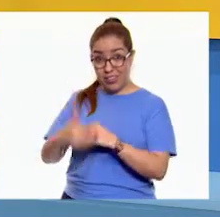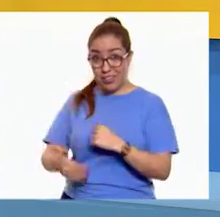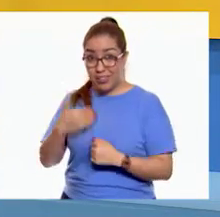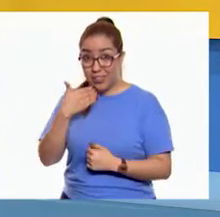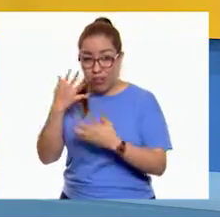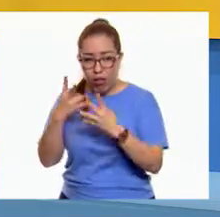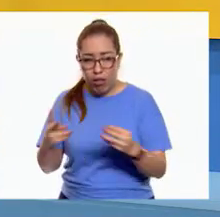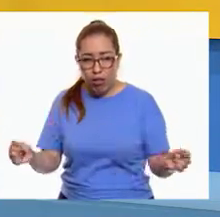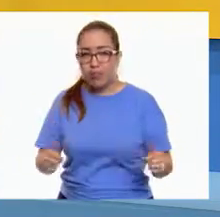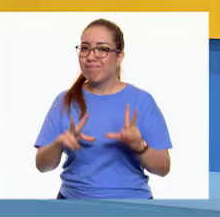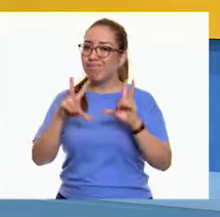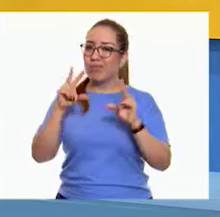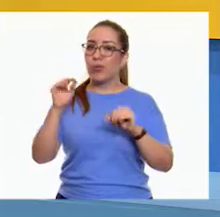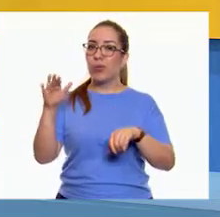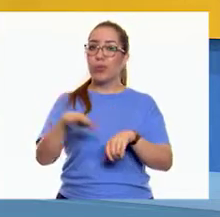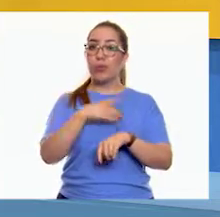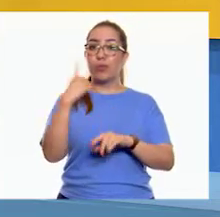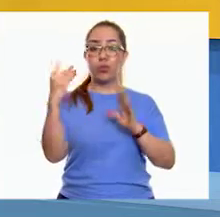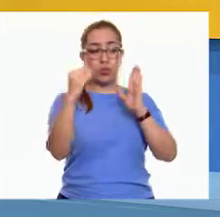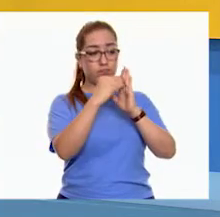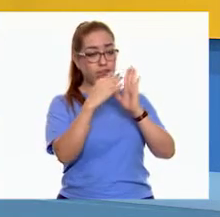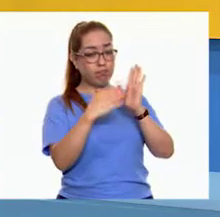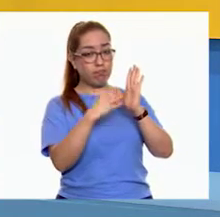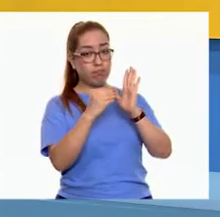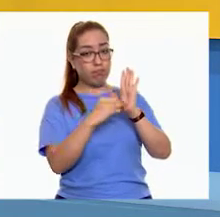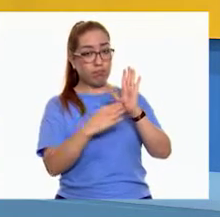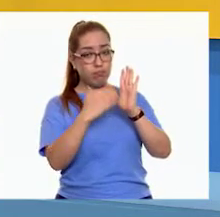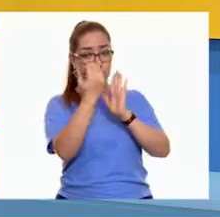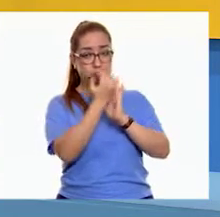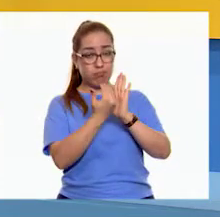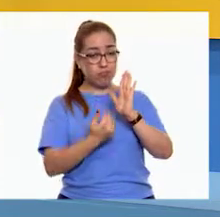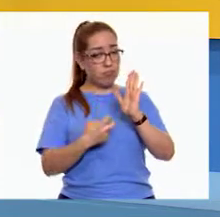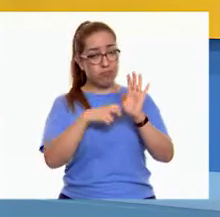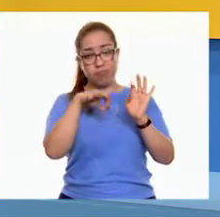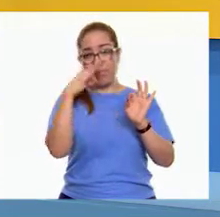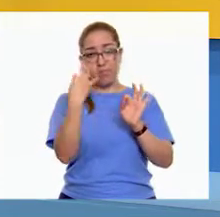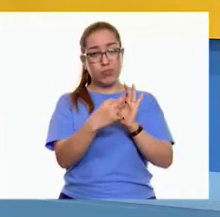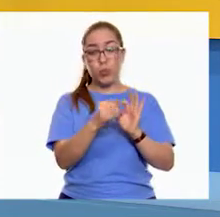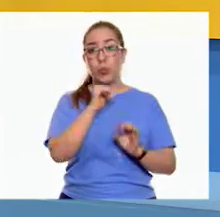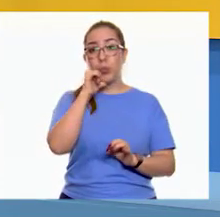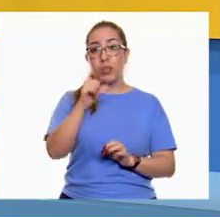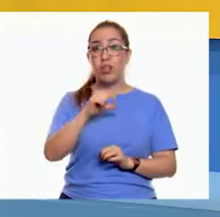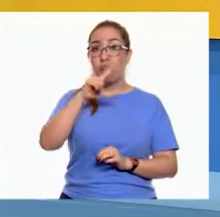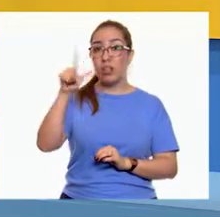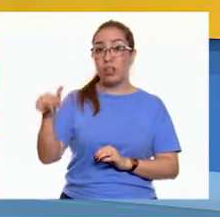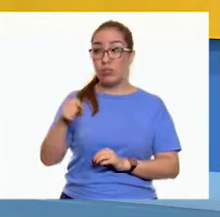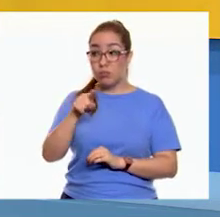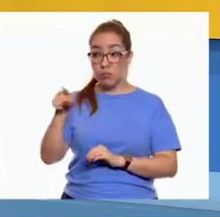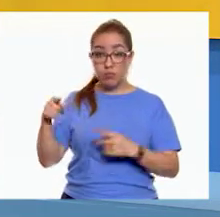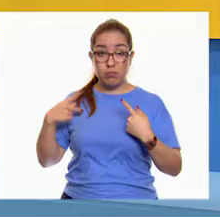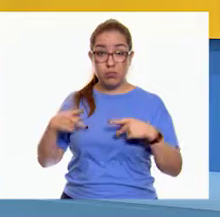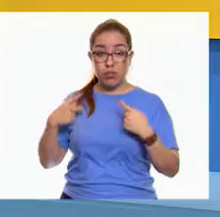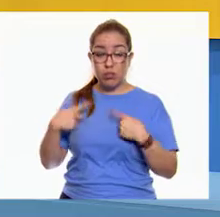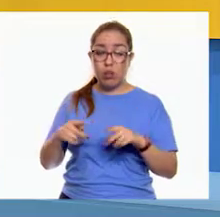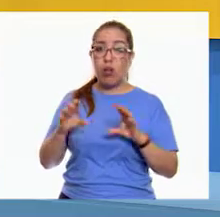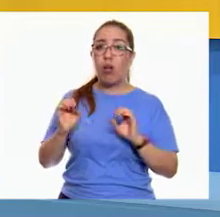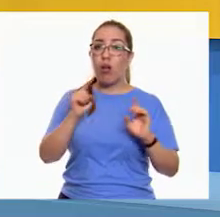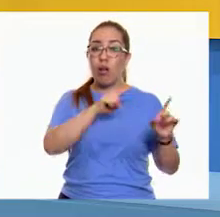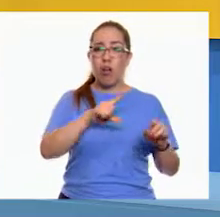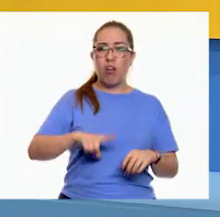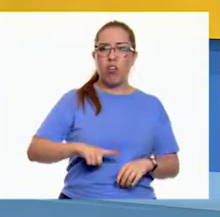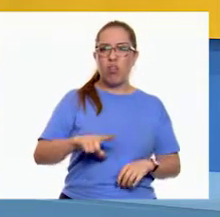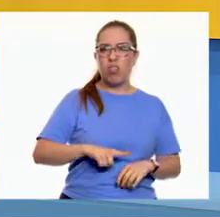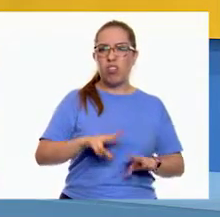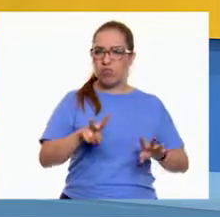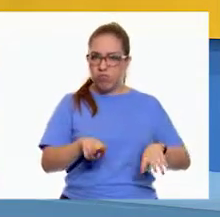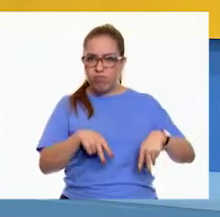falta de cumplimiento de estos acuerdos llevó a un nuevo levantamiento y a una respuesta más violenta por parte del gobierno.